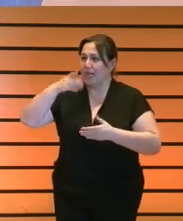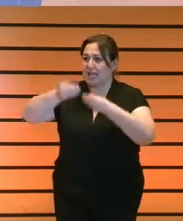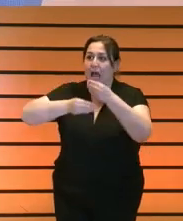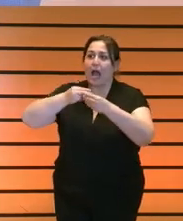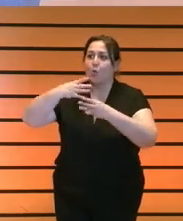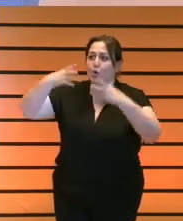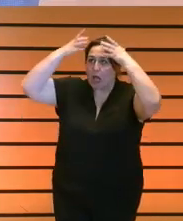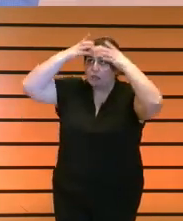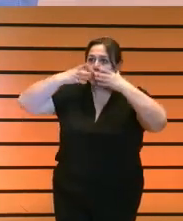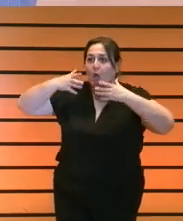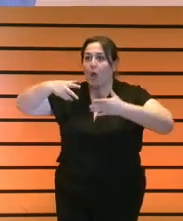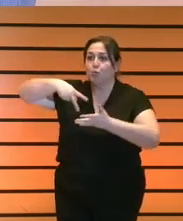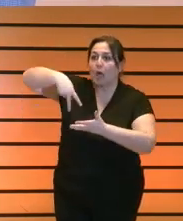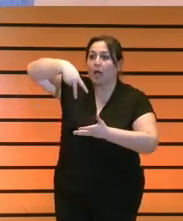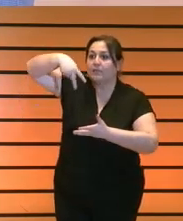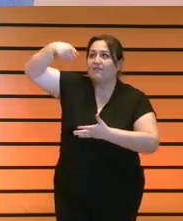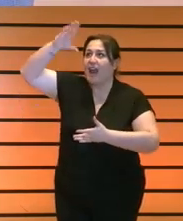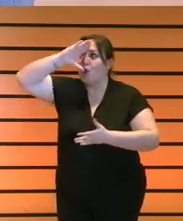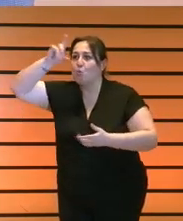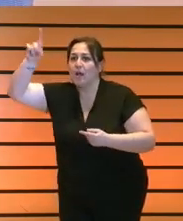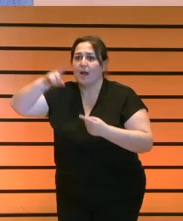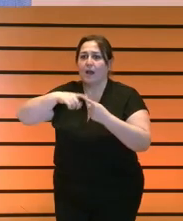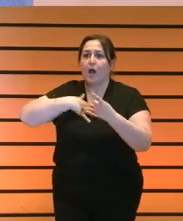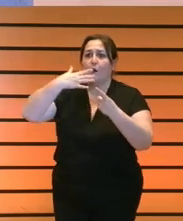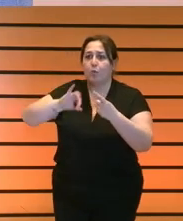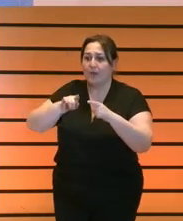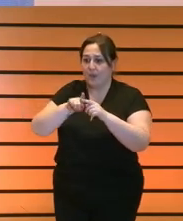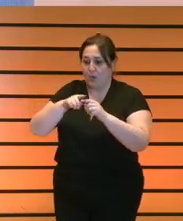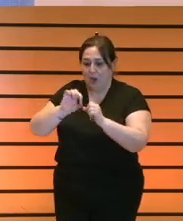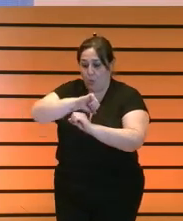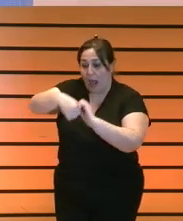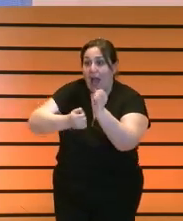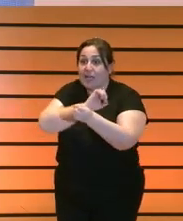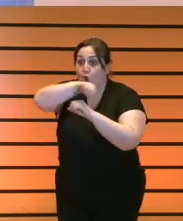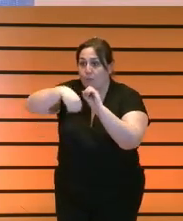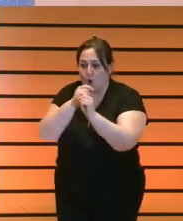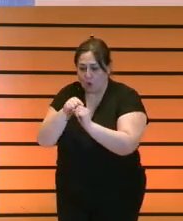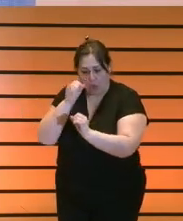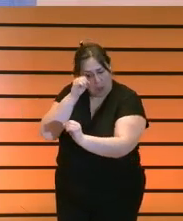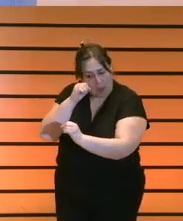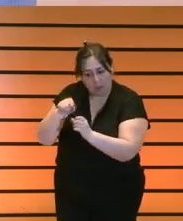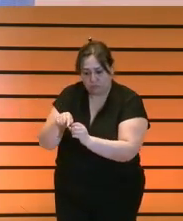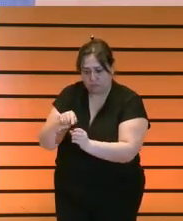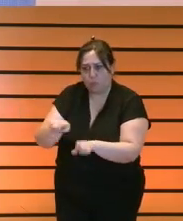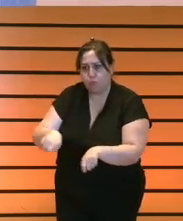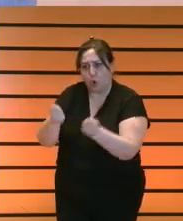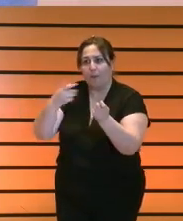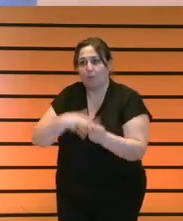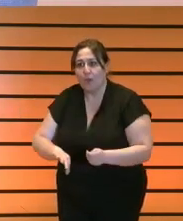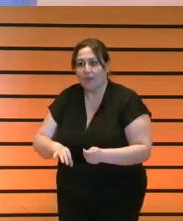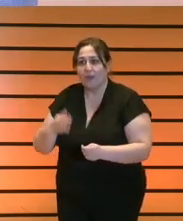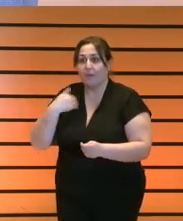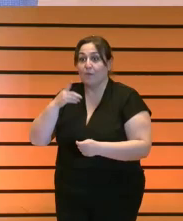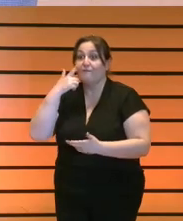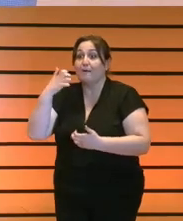ido a la Luna, somos capaces de romper un átomo. Decía Einstein que éramos capaces de romper un átomo, pero nos costaba mucho más